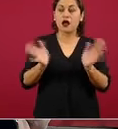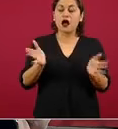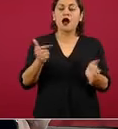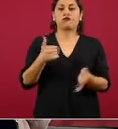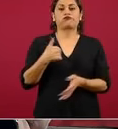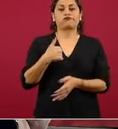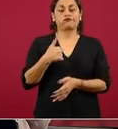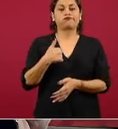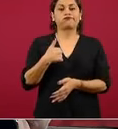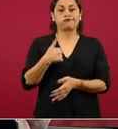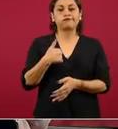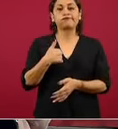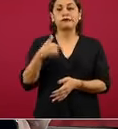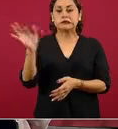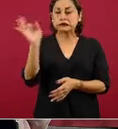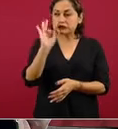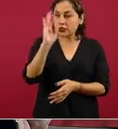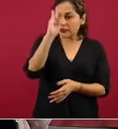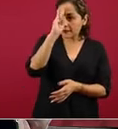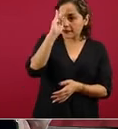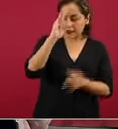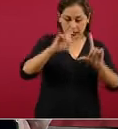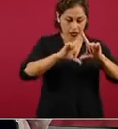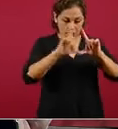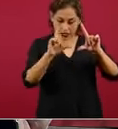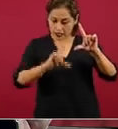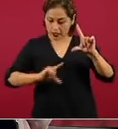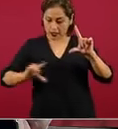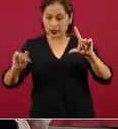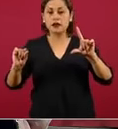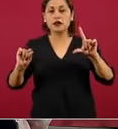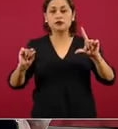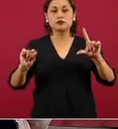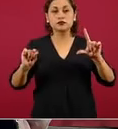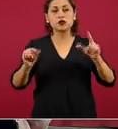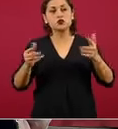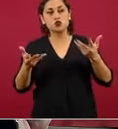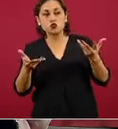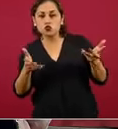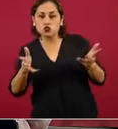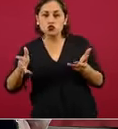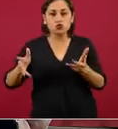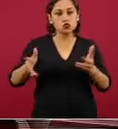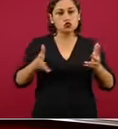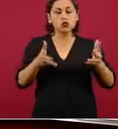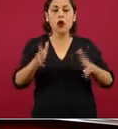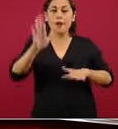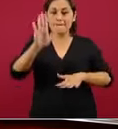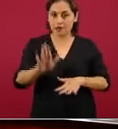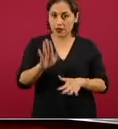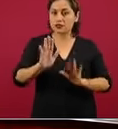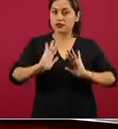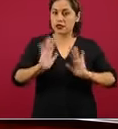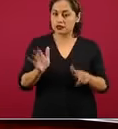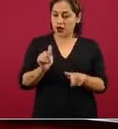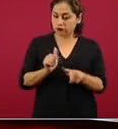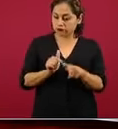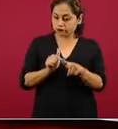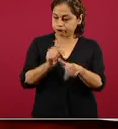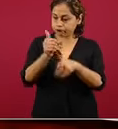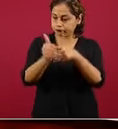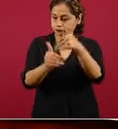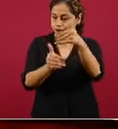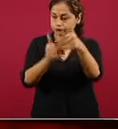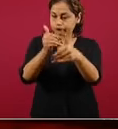estamos a nivel nacional, en promedio, en una zona de estabilidad, al menos de este segundo